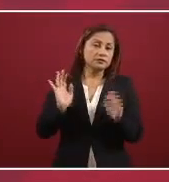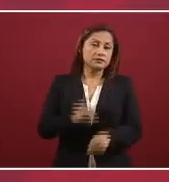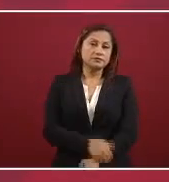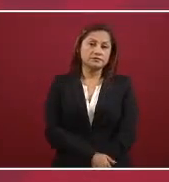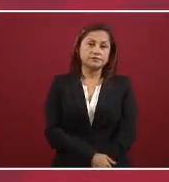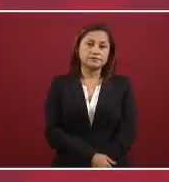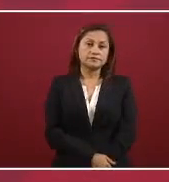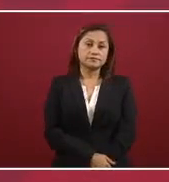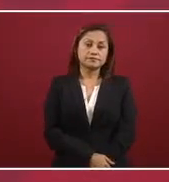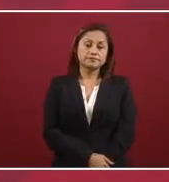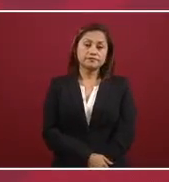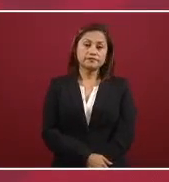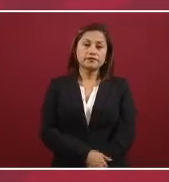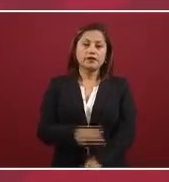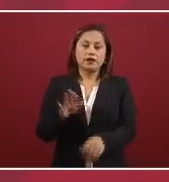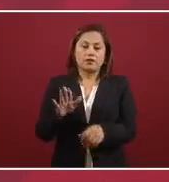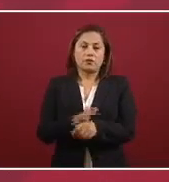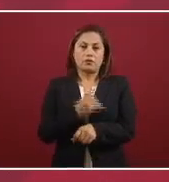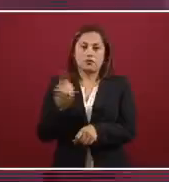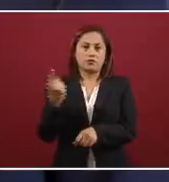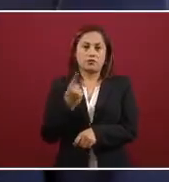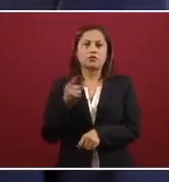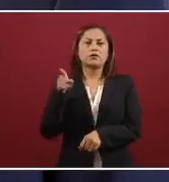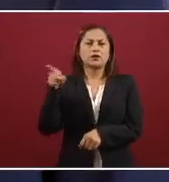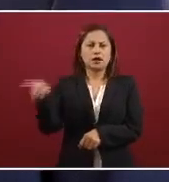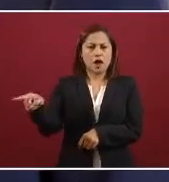porque lo invitaron a participar. Ya